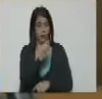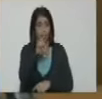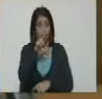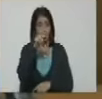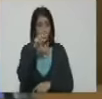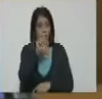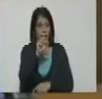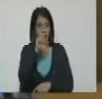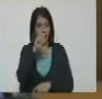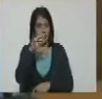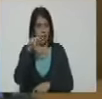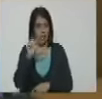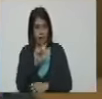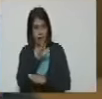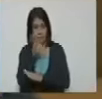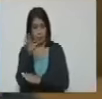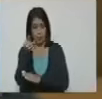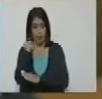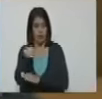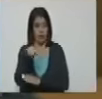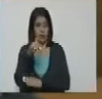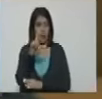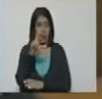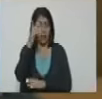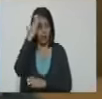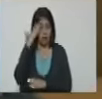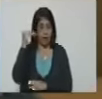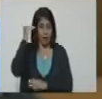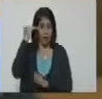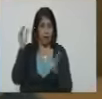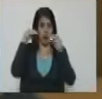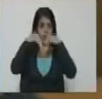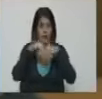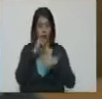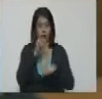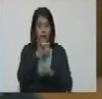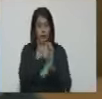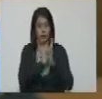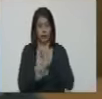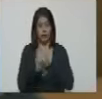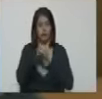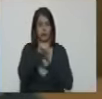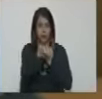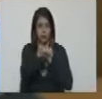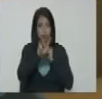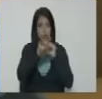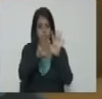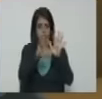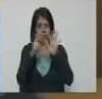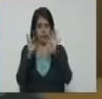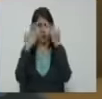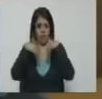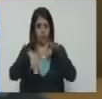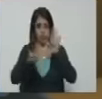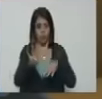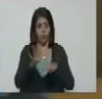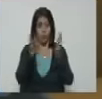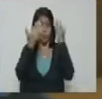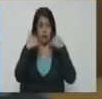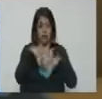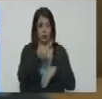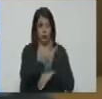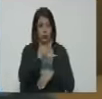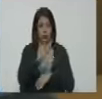Tunecina, concurrente ante el Estado de Libia. De acuerdo a lo consagrado en los artículos 187, numeral 14,